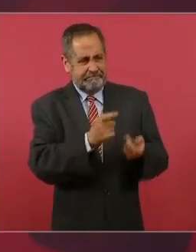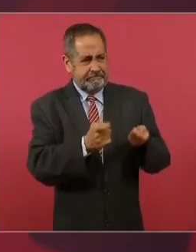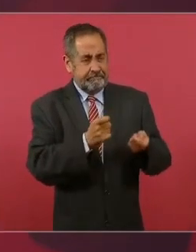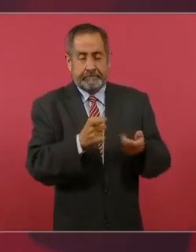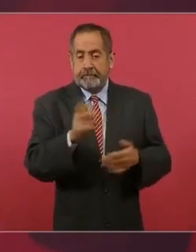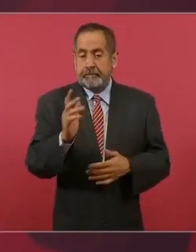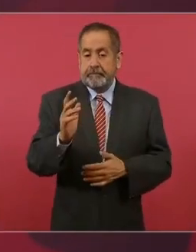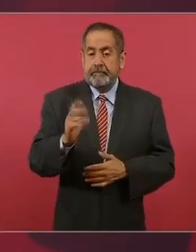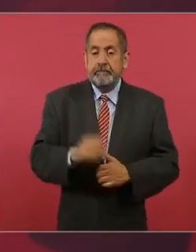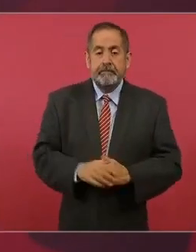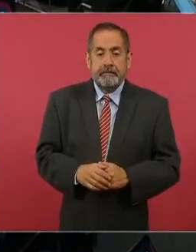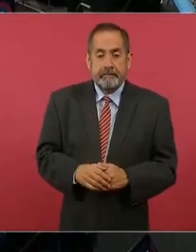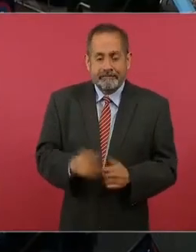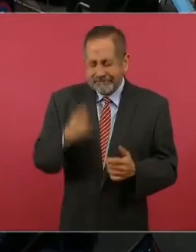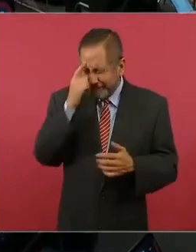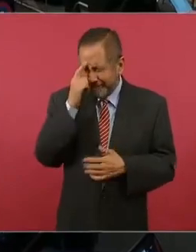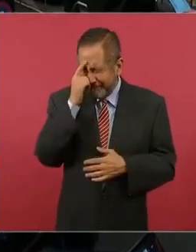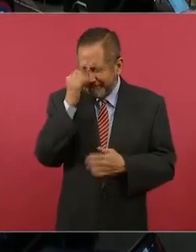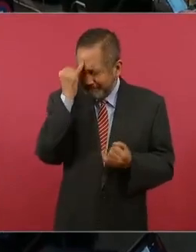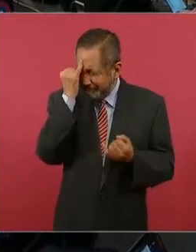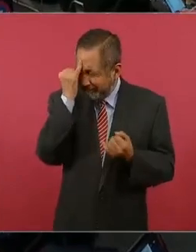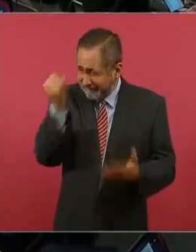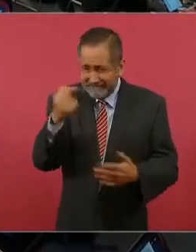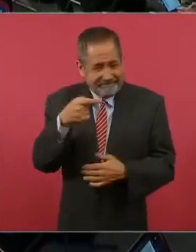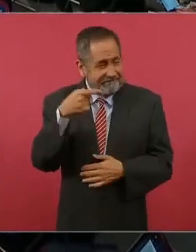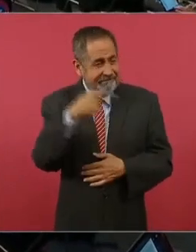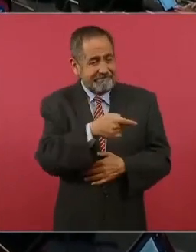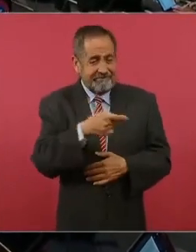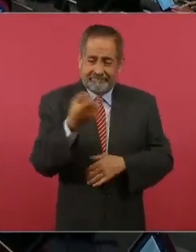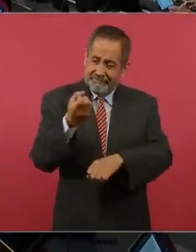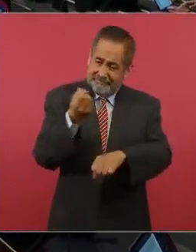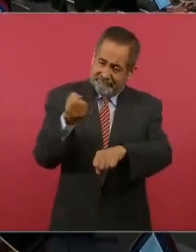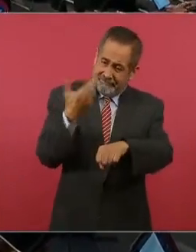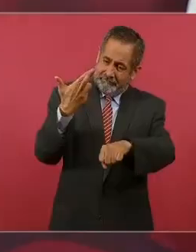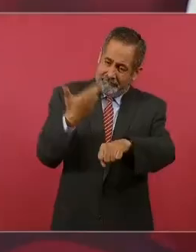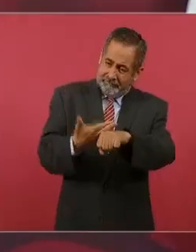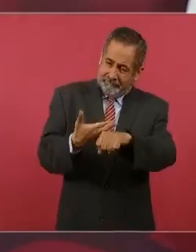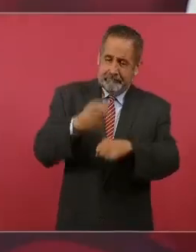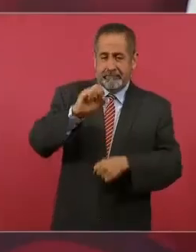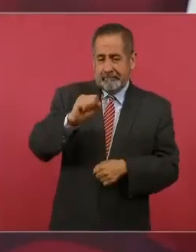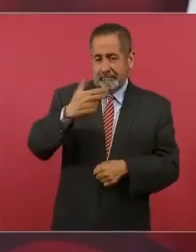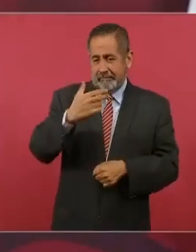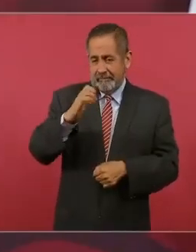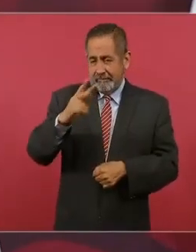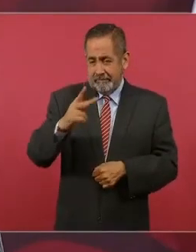Pero secretario de Hacienda,